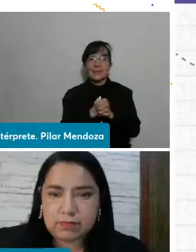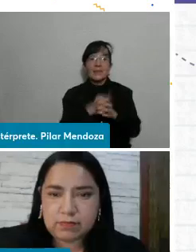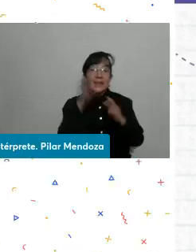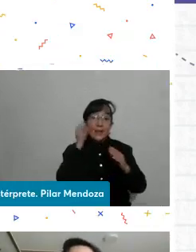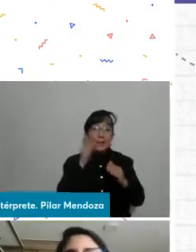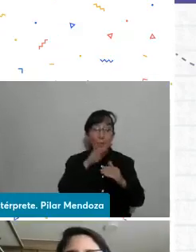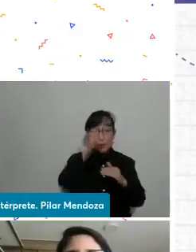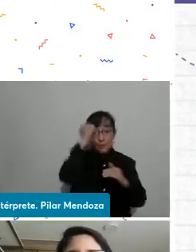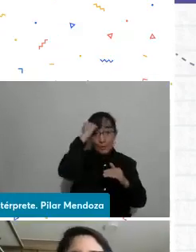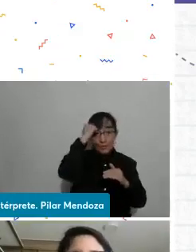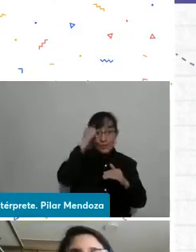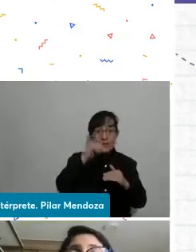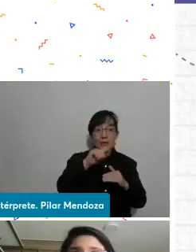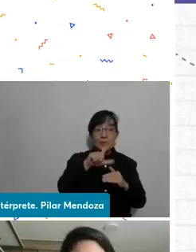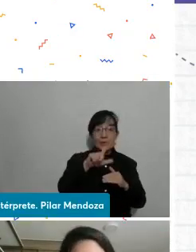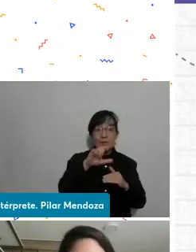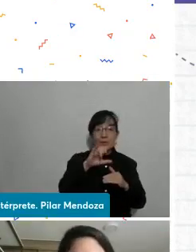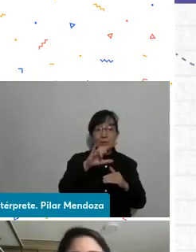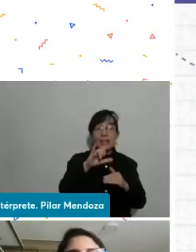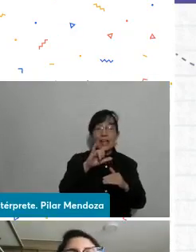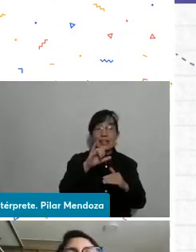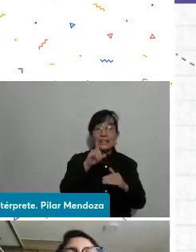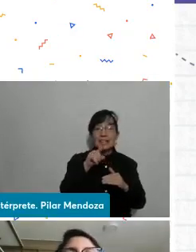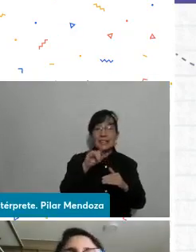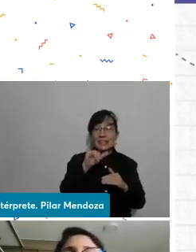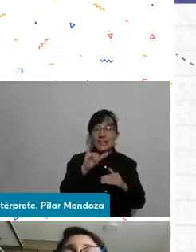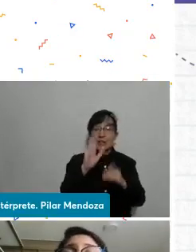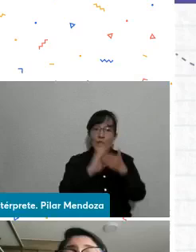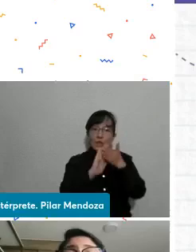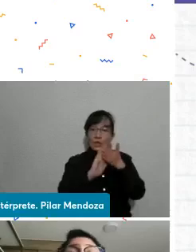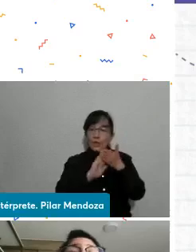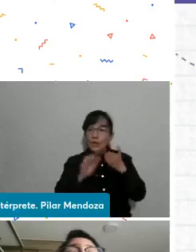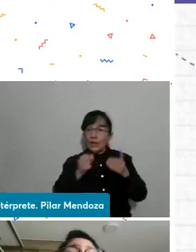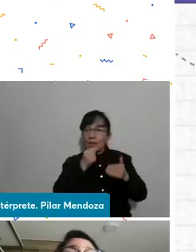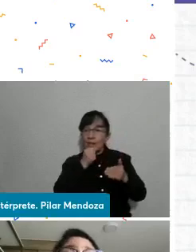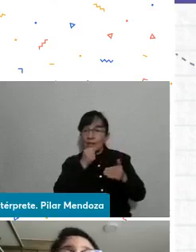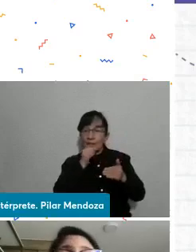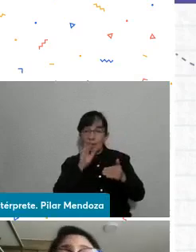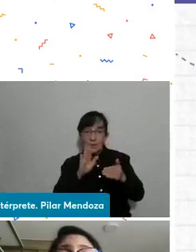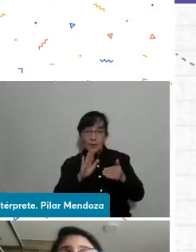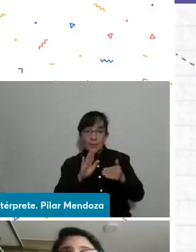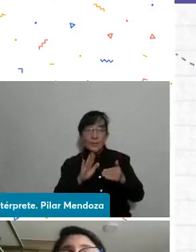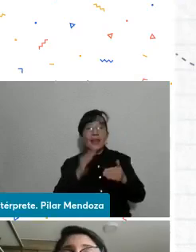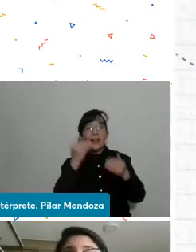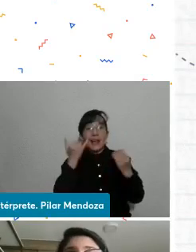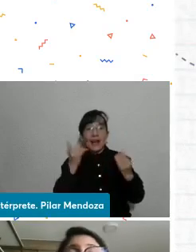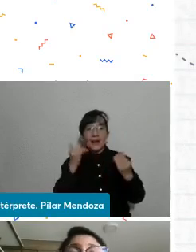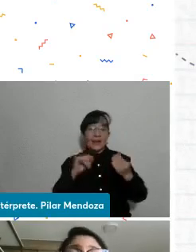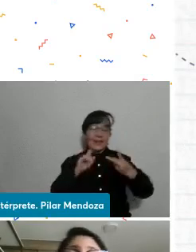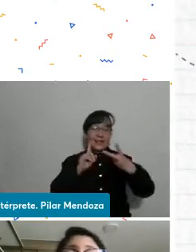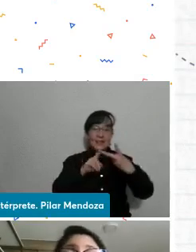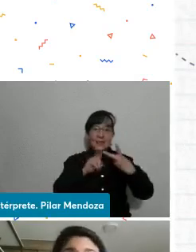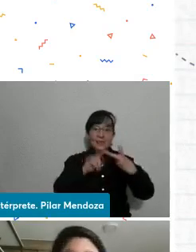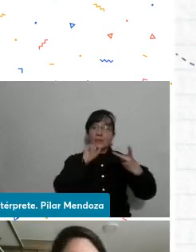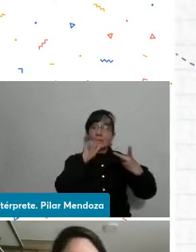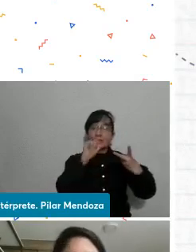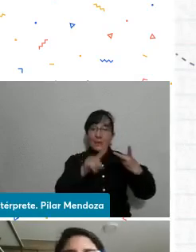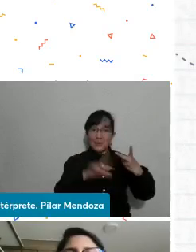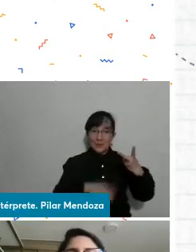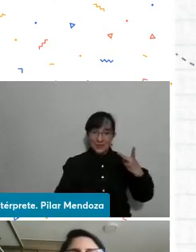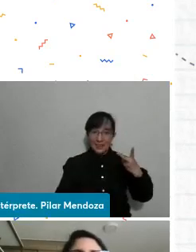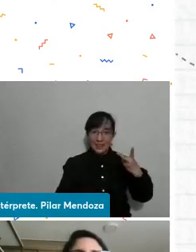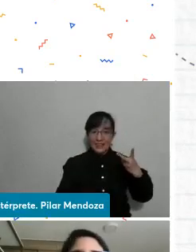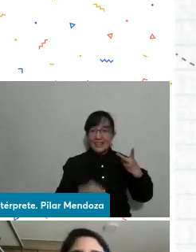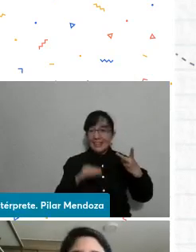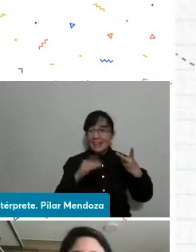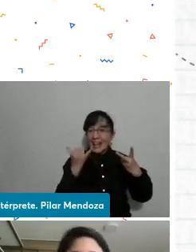Lacey soluciona el tema con el micrófono, vamos a continuar con la segunda pregunta que tenemos para el día de hoy. Hoy